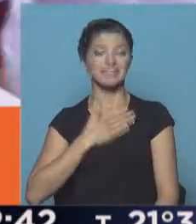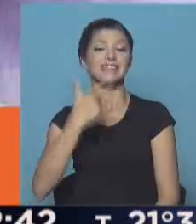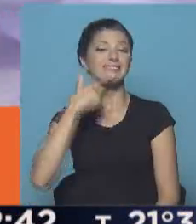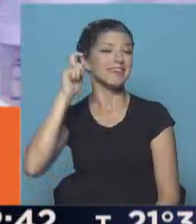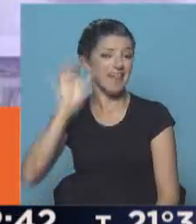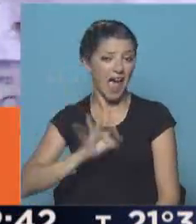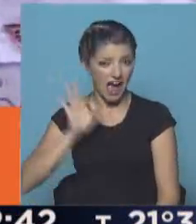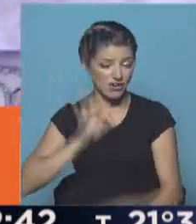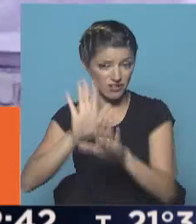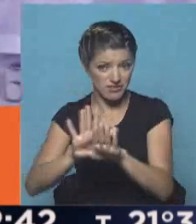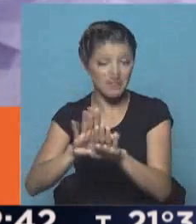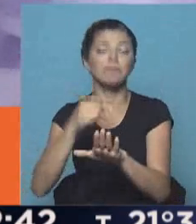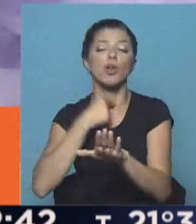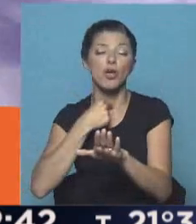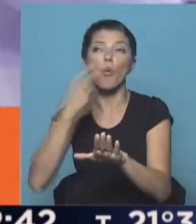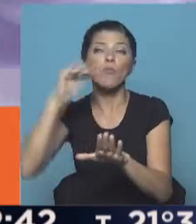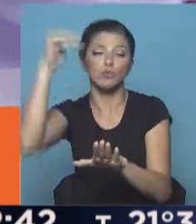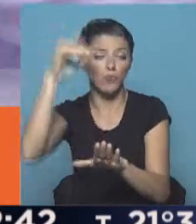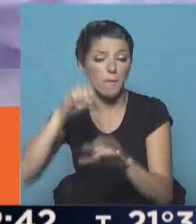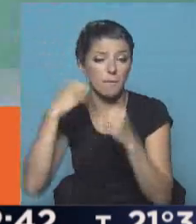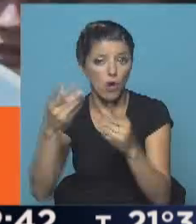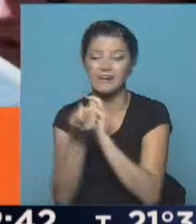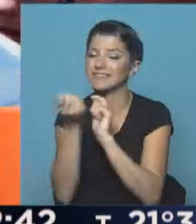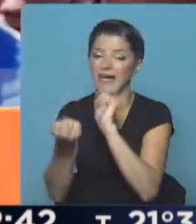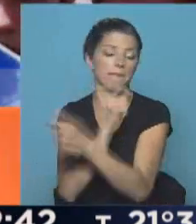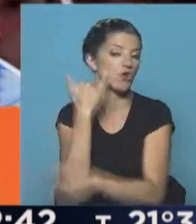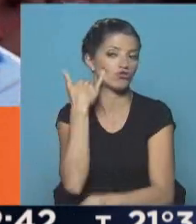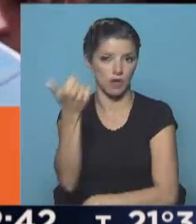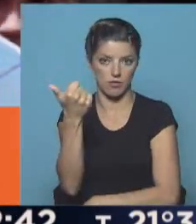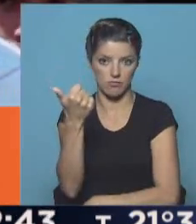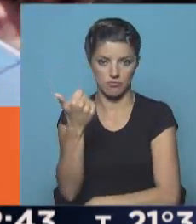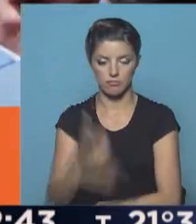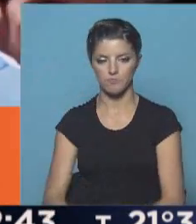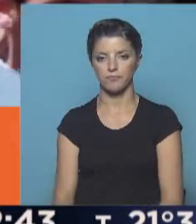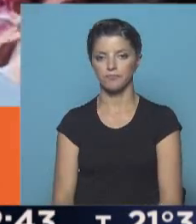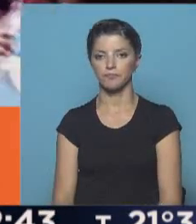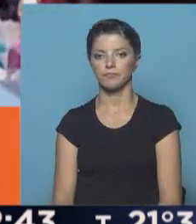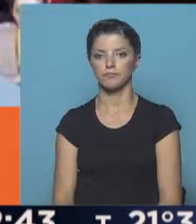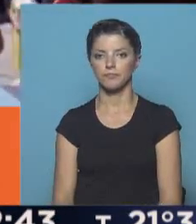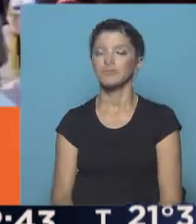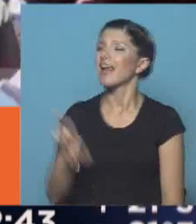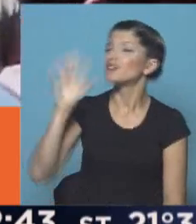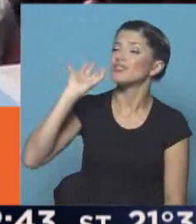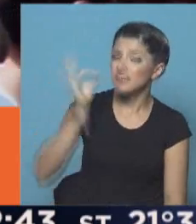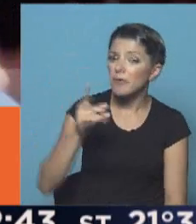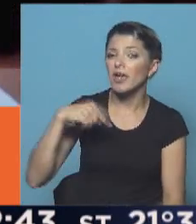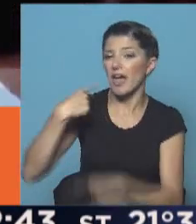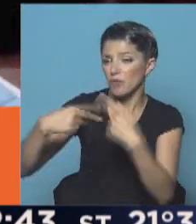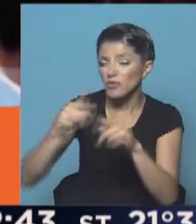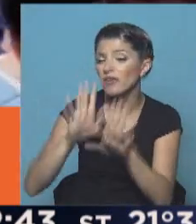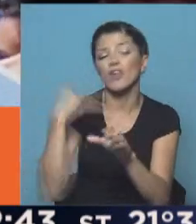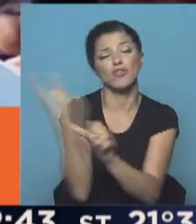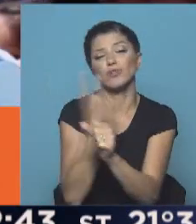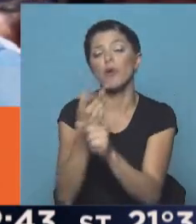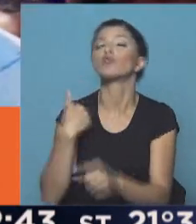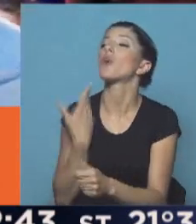Quiero un futuro para mi país y quiero cambio ya. Ellos saben que no pueden seguir como están haciendo las cosas. Nosotros estamos